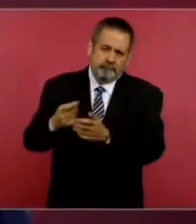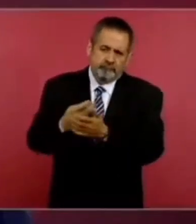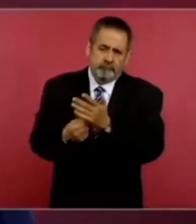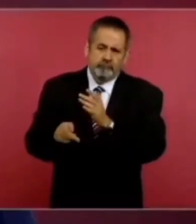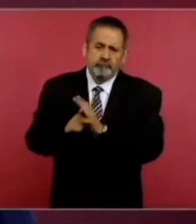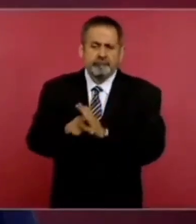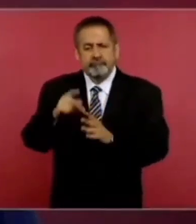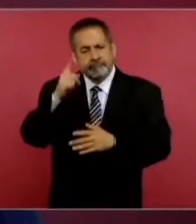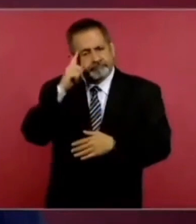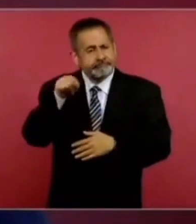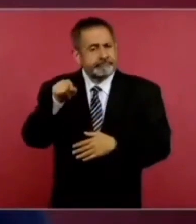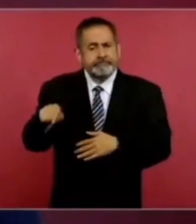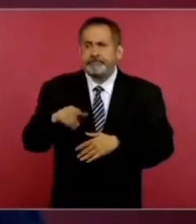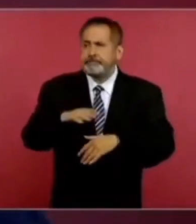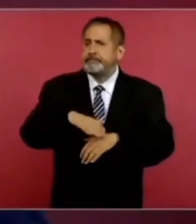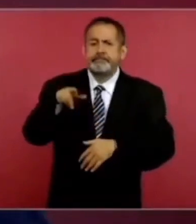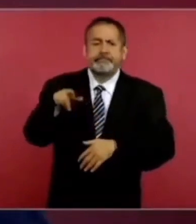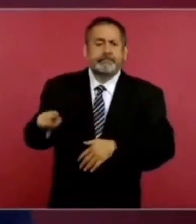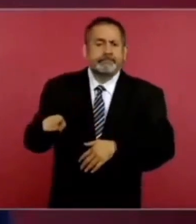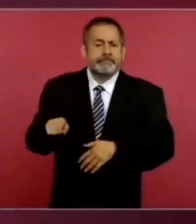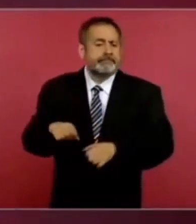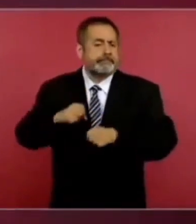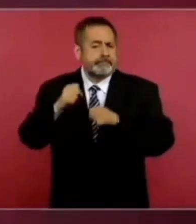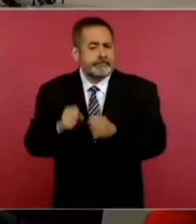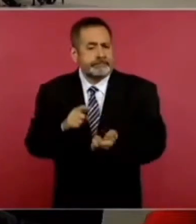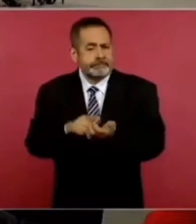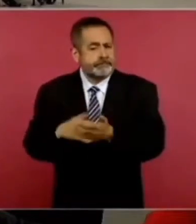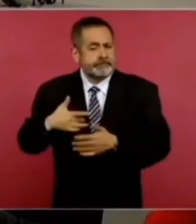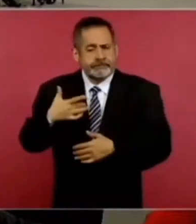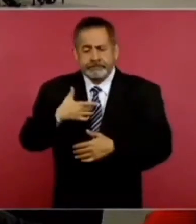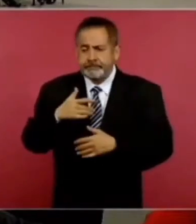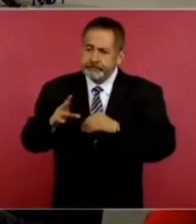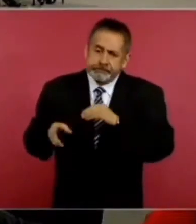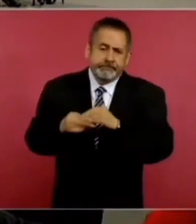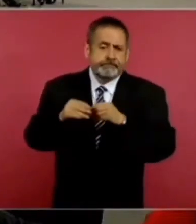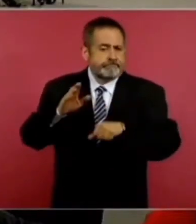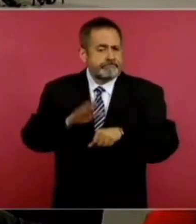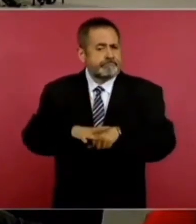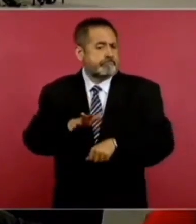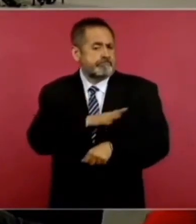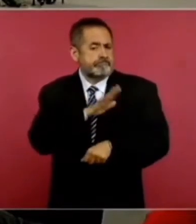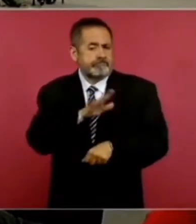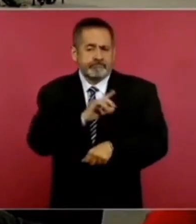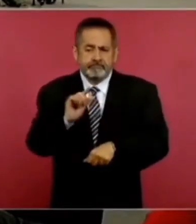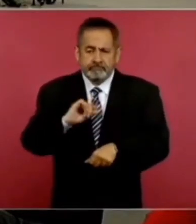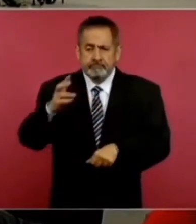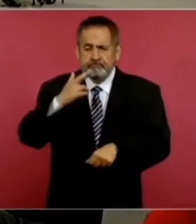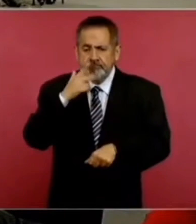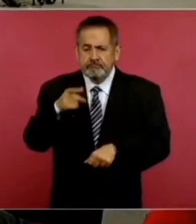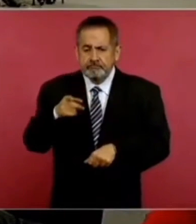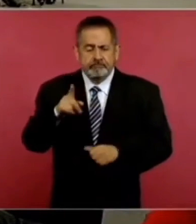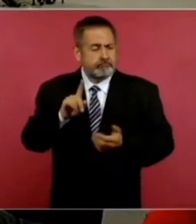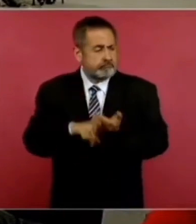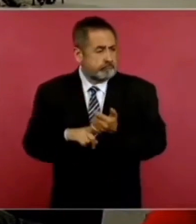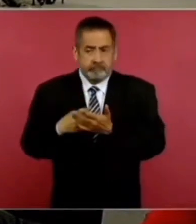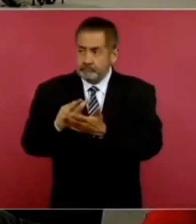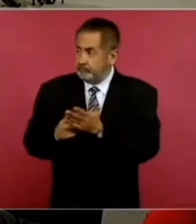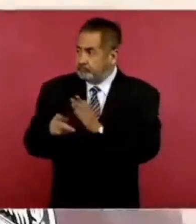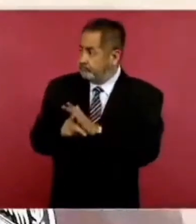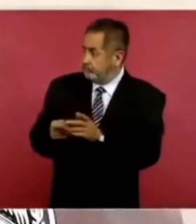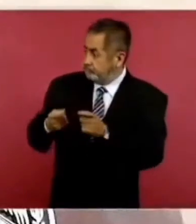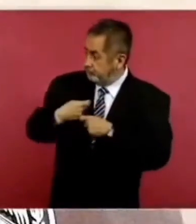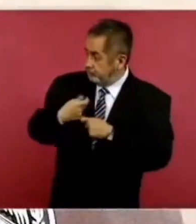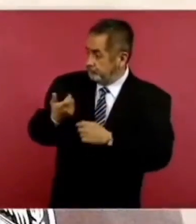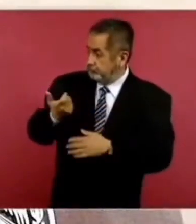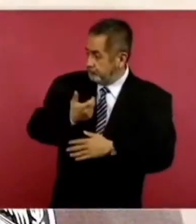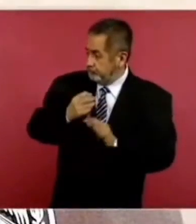eso le da mucho más seguridad y en ese sentido incrementa la calidad de la atención de una persona que está segura de